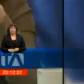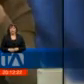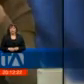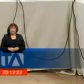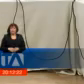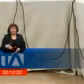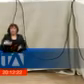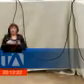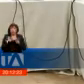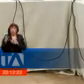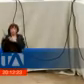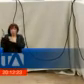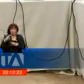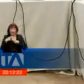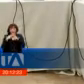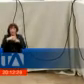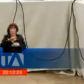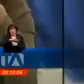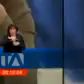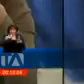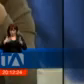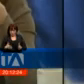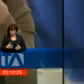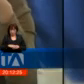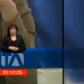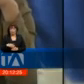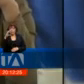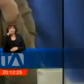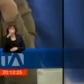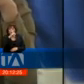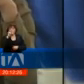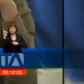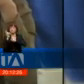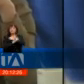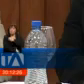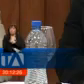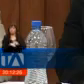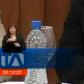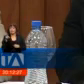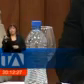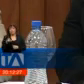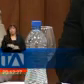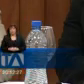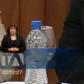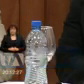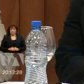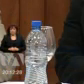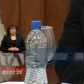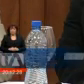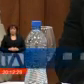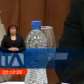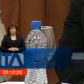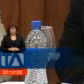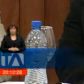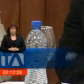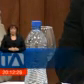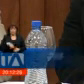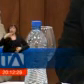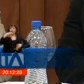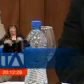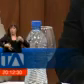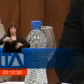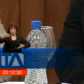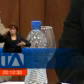canciller. Con esto se da inicio al proceso que busca la censura de Espinosa. Es posible que los juicios políticos lleguen a